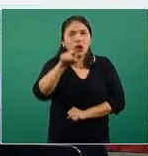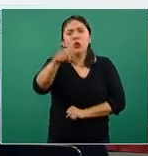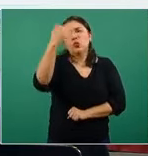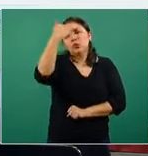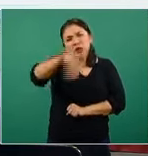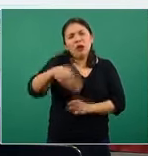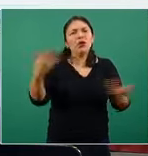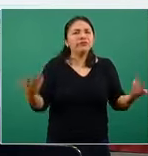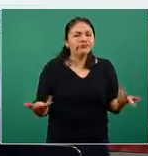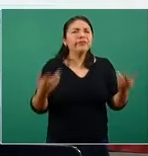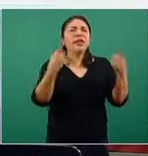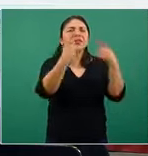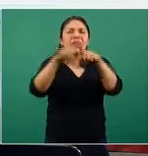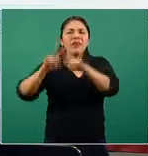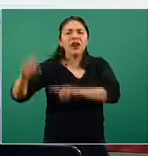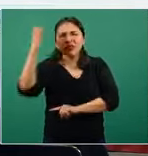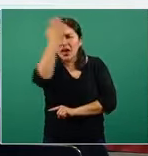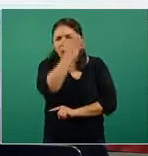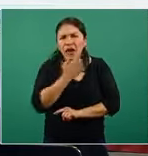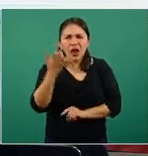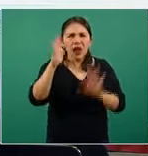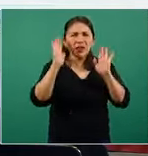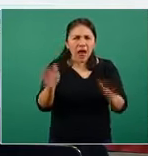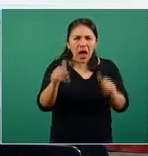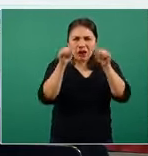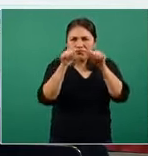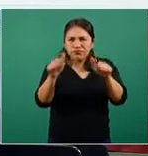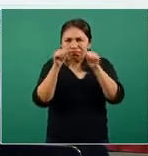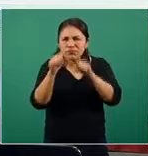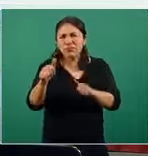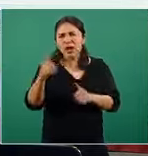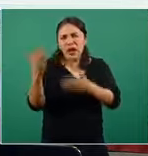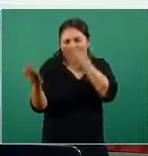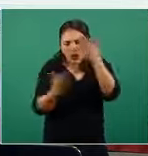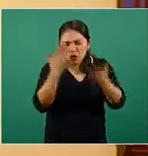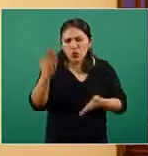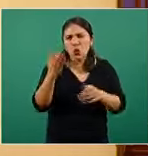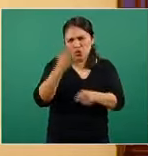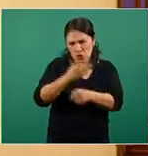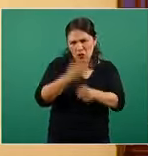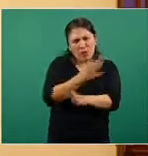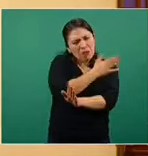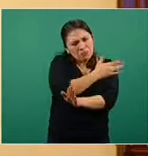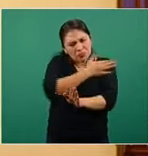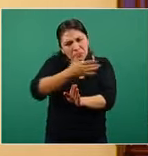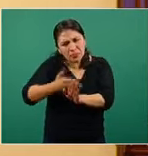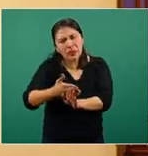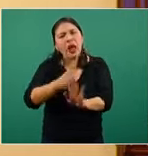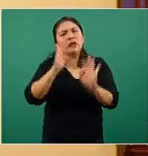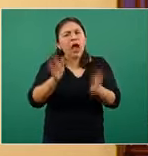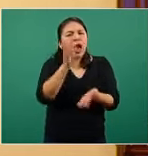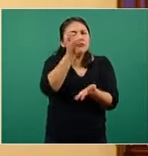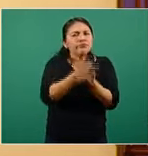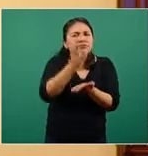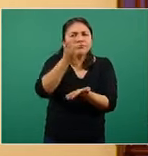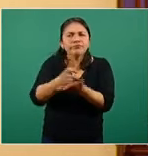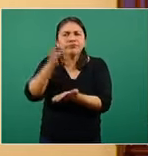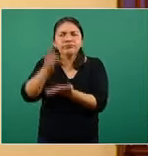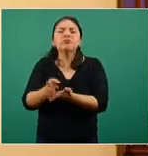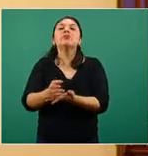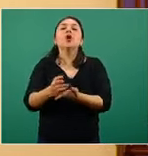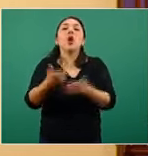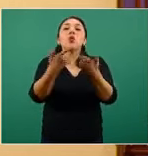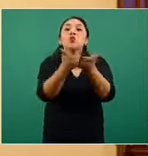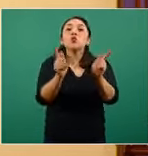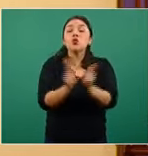que los diferentes análisis que se tuvieron y se tienen todavía hasta el momento identifican a